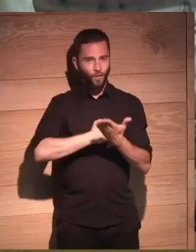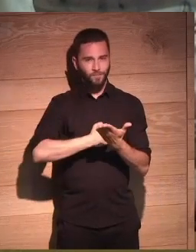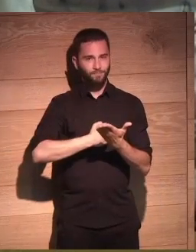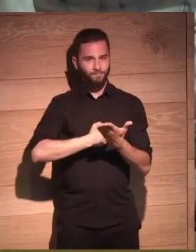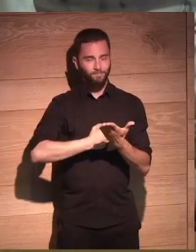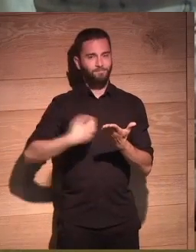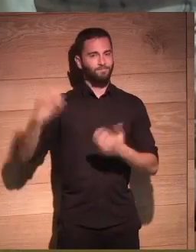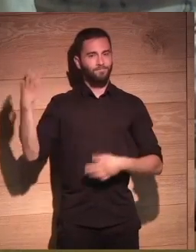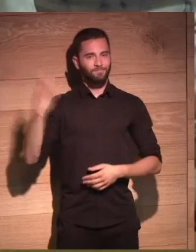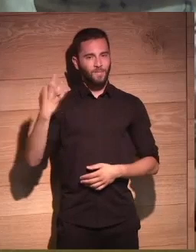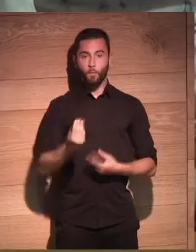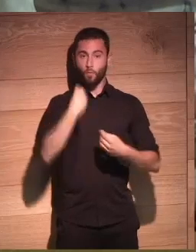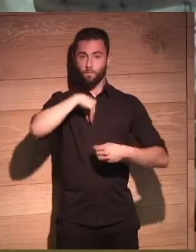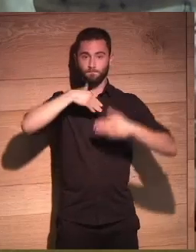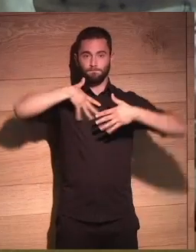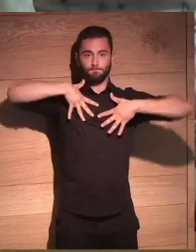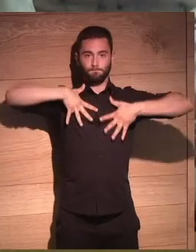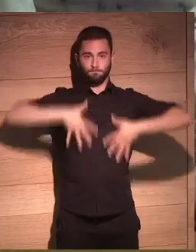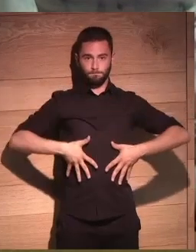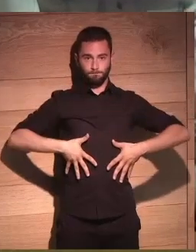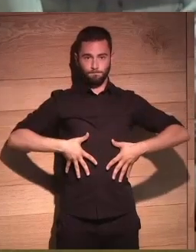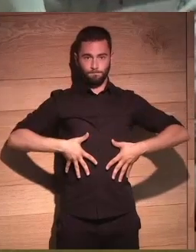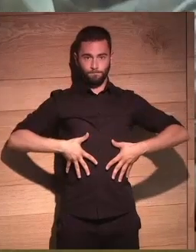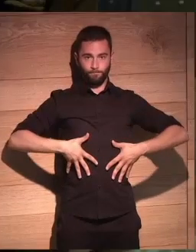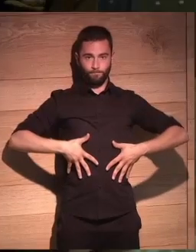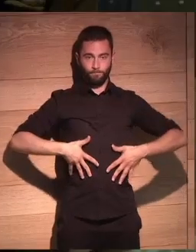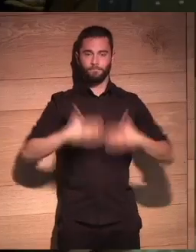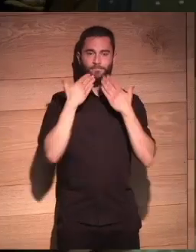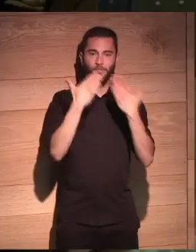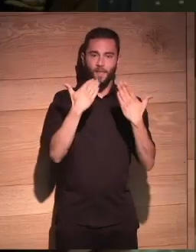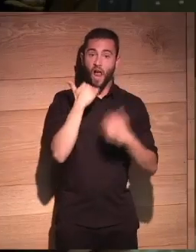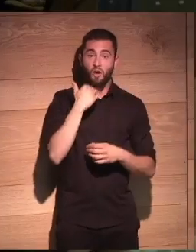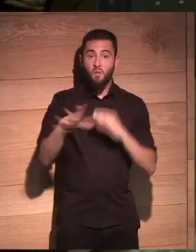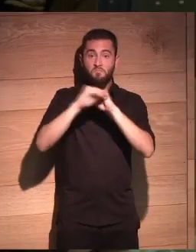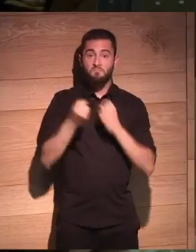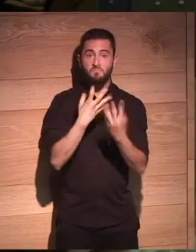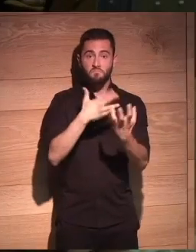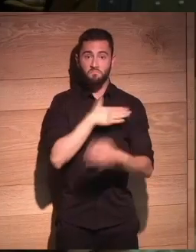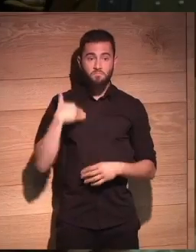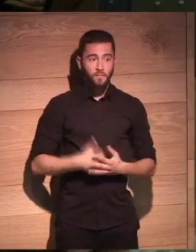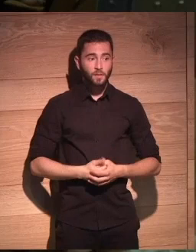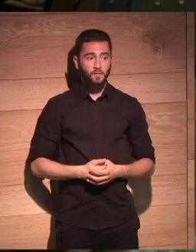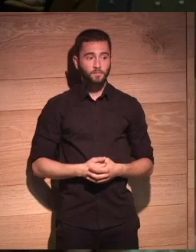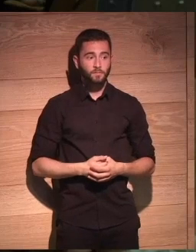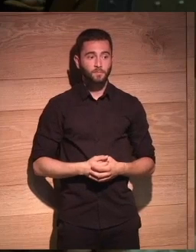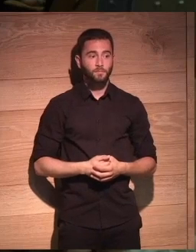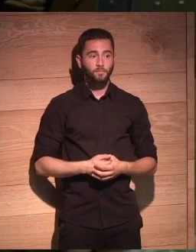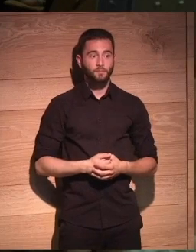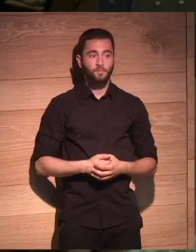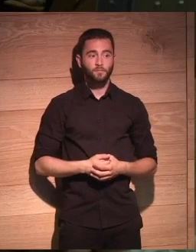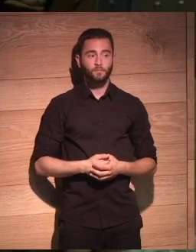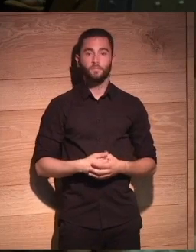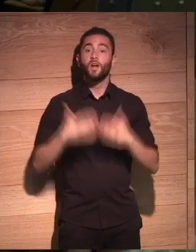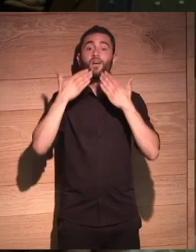debemos interiorizar. Gracias. ¿Quieres comentar algo? Bueno, es más bien una observación, menos pregunta,